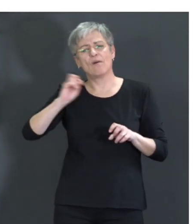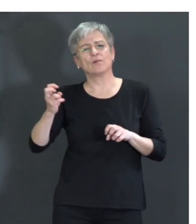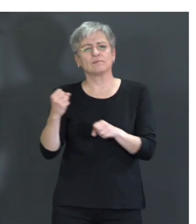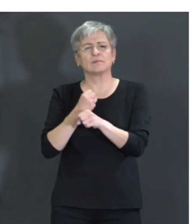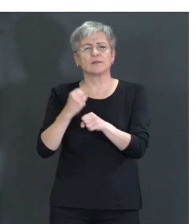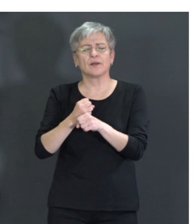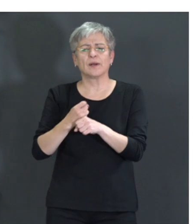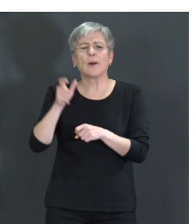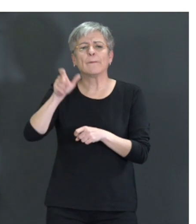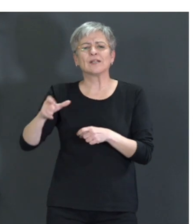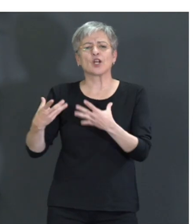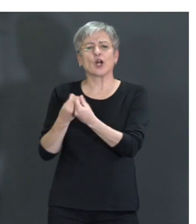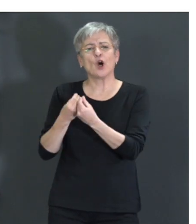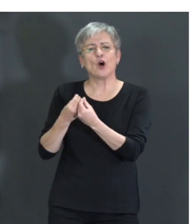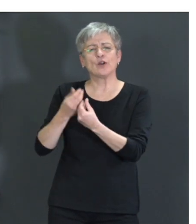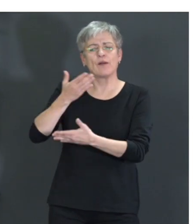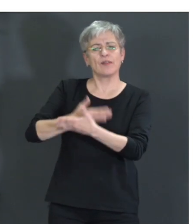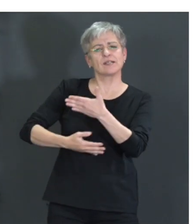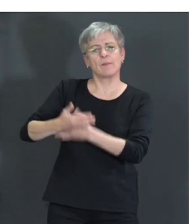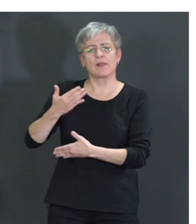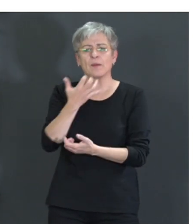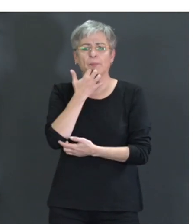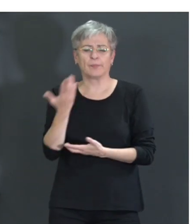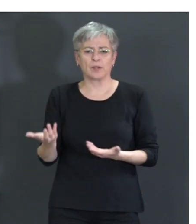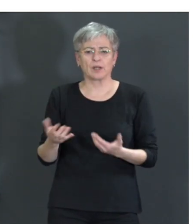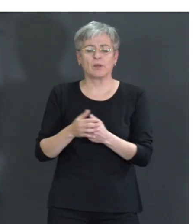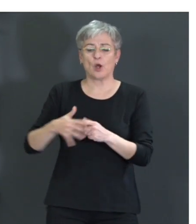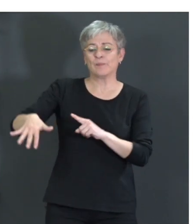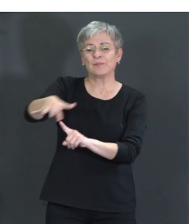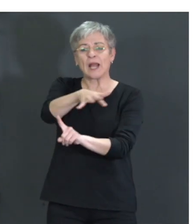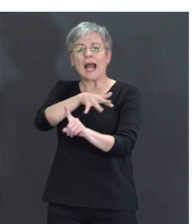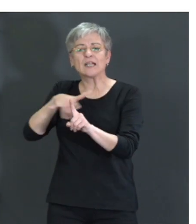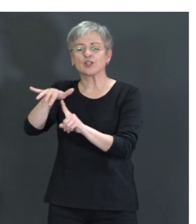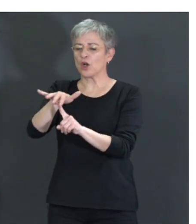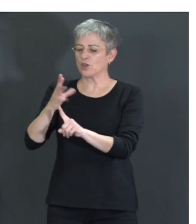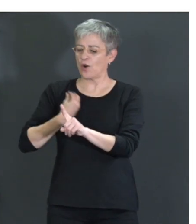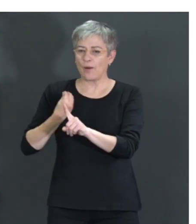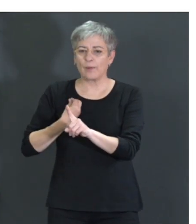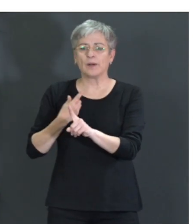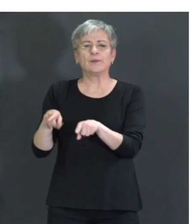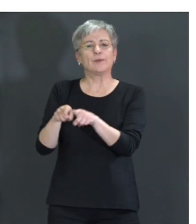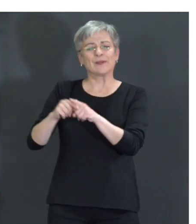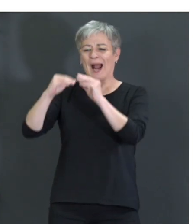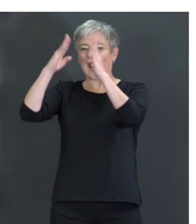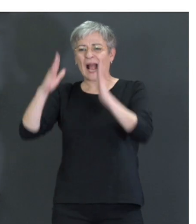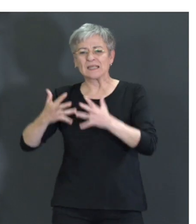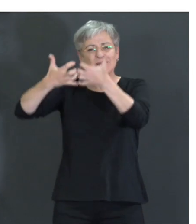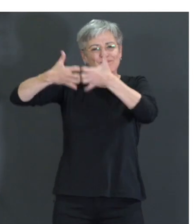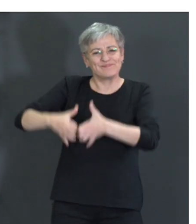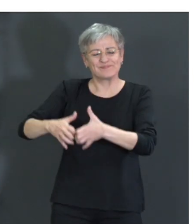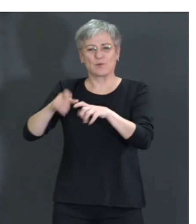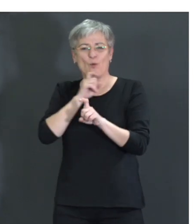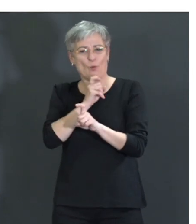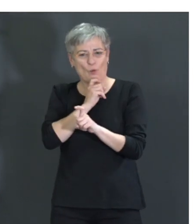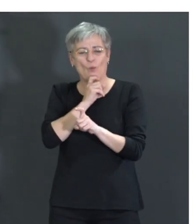para personas con discapacidad, para poder controlar pues el entorno en el que vive la persona a nivel domótico. Este tipo de dispositivos